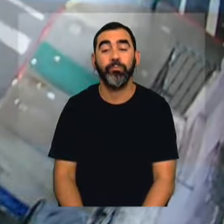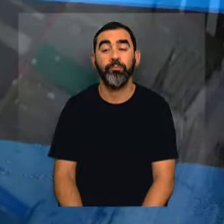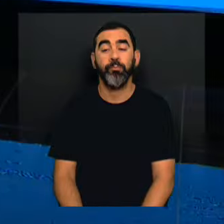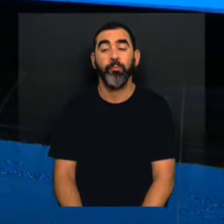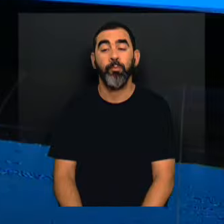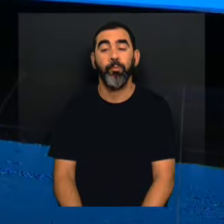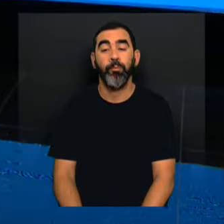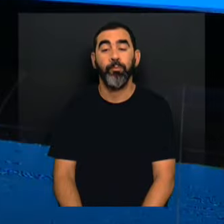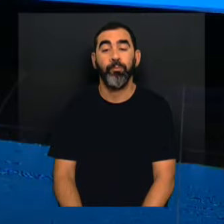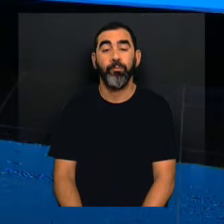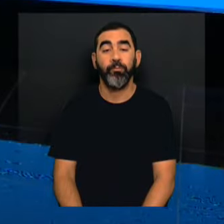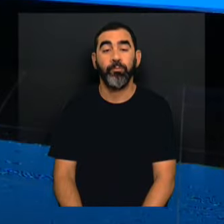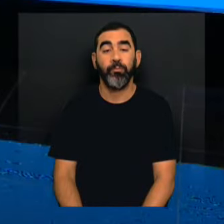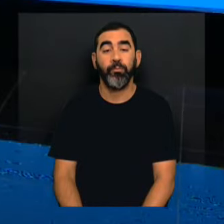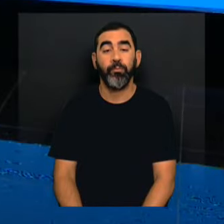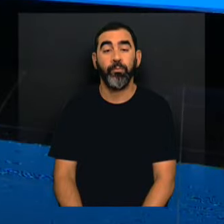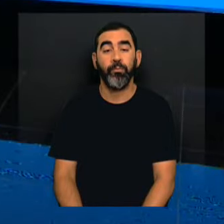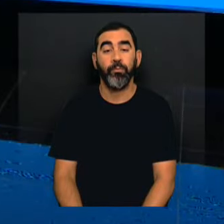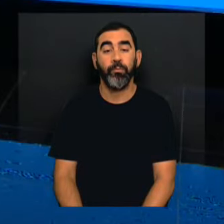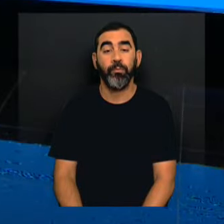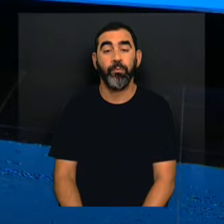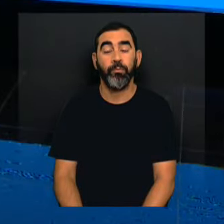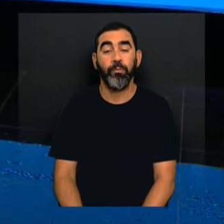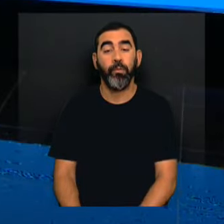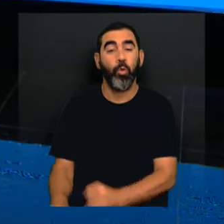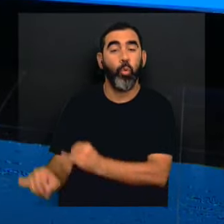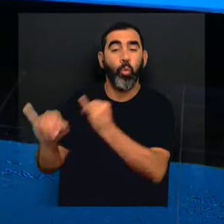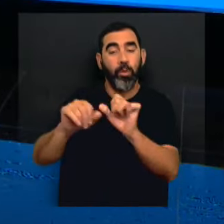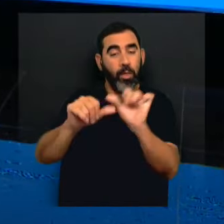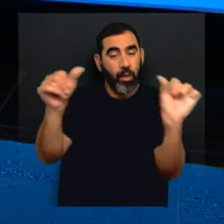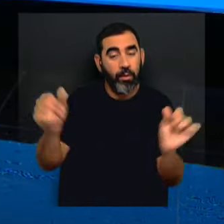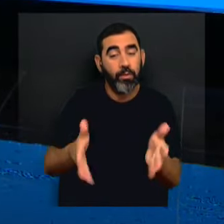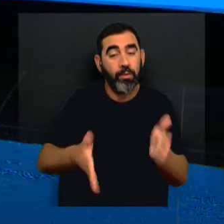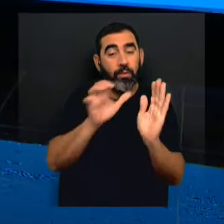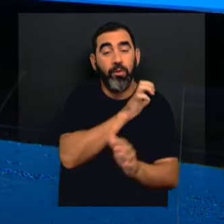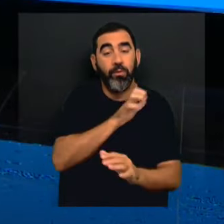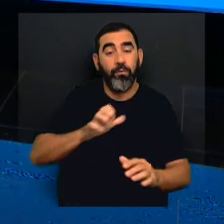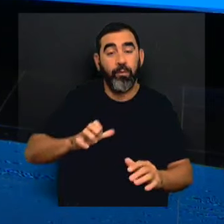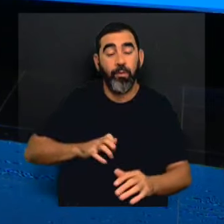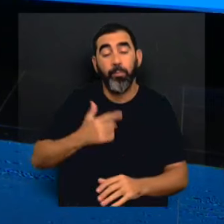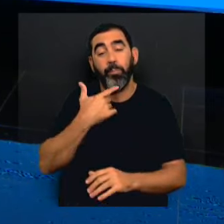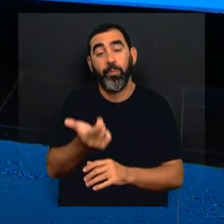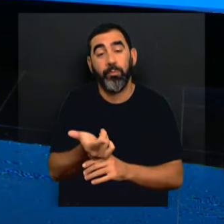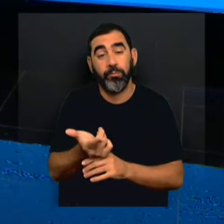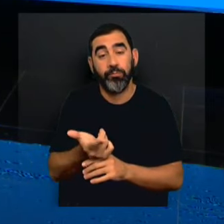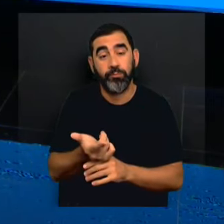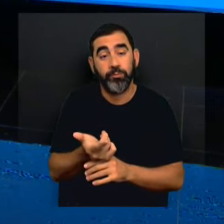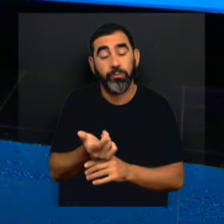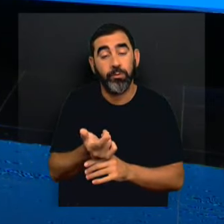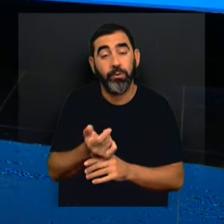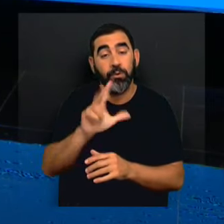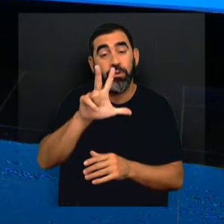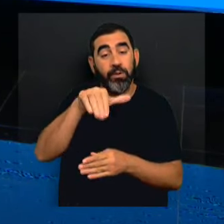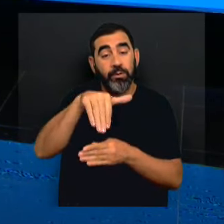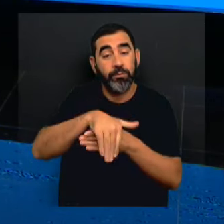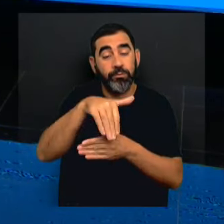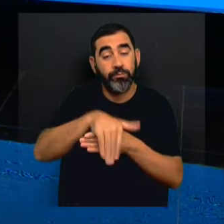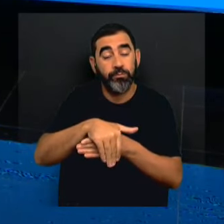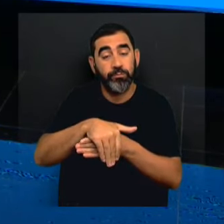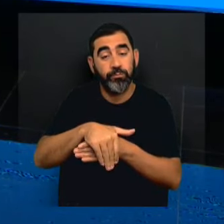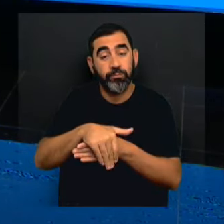precaución y va a estar movida esta jornada la torre ejecutiva porque solo para decirles que sobre las 1 de la tarde será